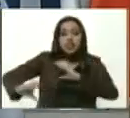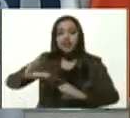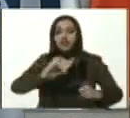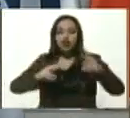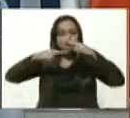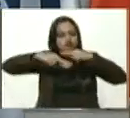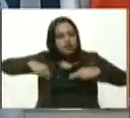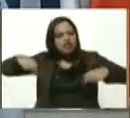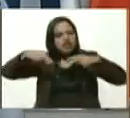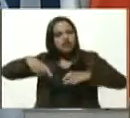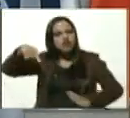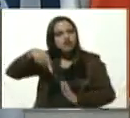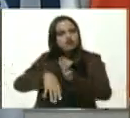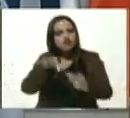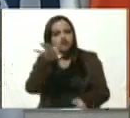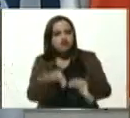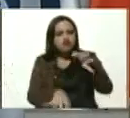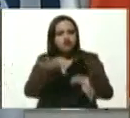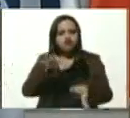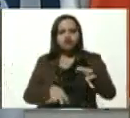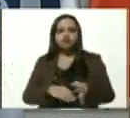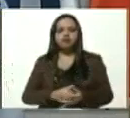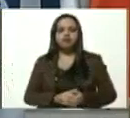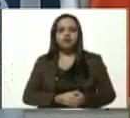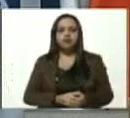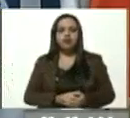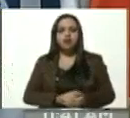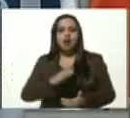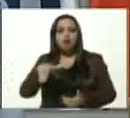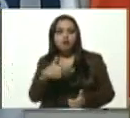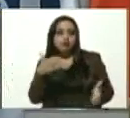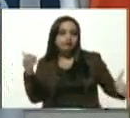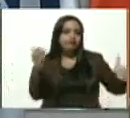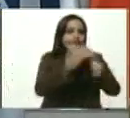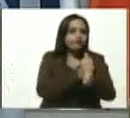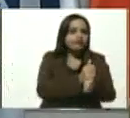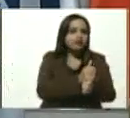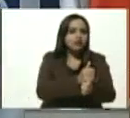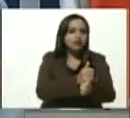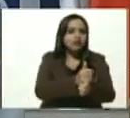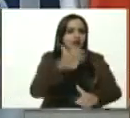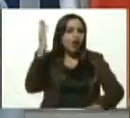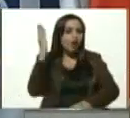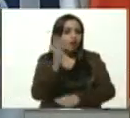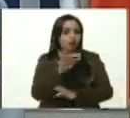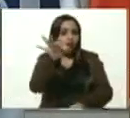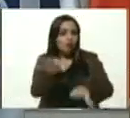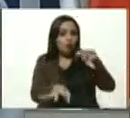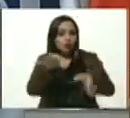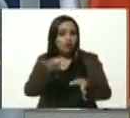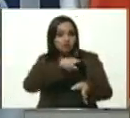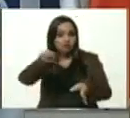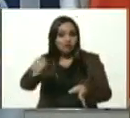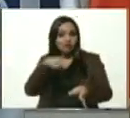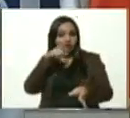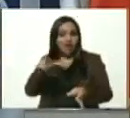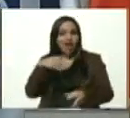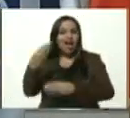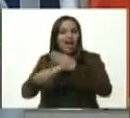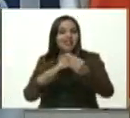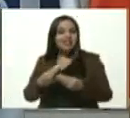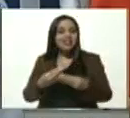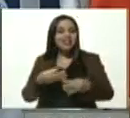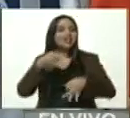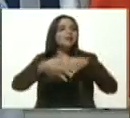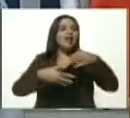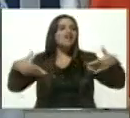de investigación penal para perseguir y sancionar el delito, agregar también el esfuerzo que hace el Ministerio